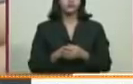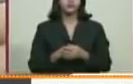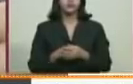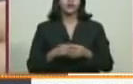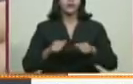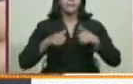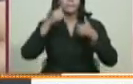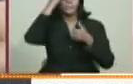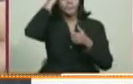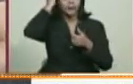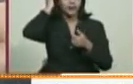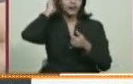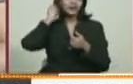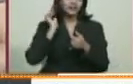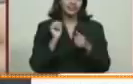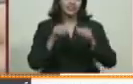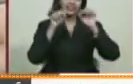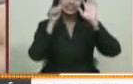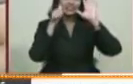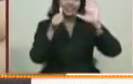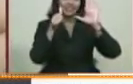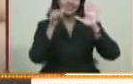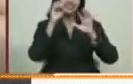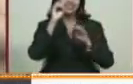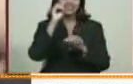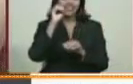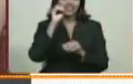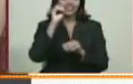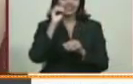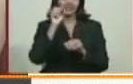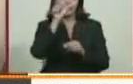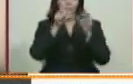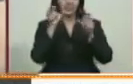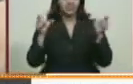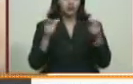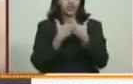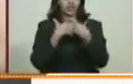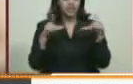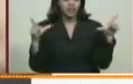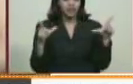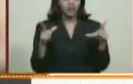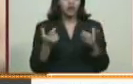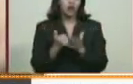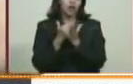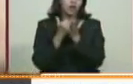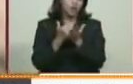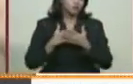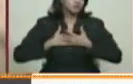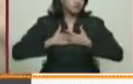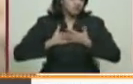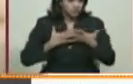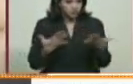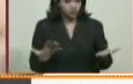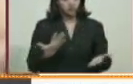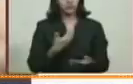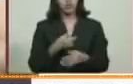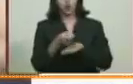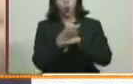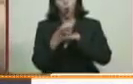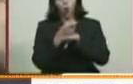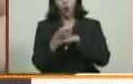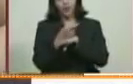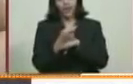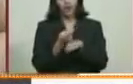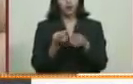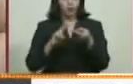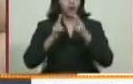70 ciudadanos venezolanos y venezolanas como un gesto de buena voluntad del Estado, ¿verdad?, para la estabilidad pública del